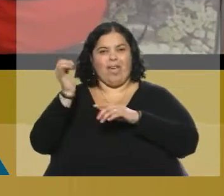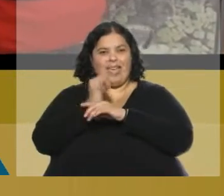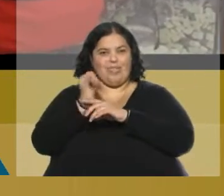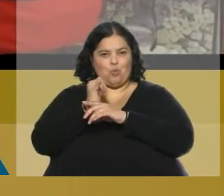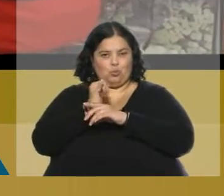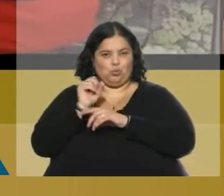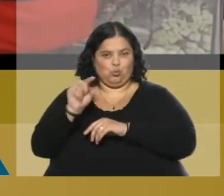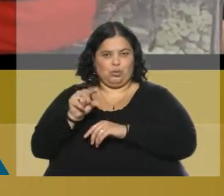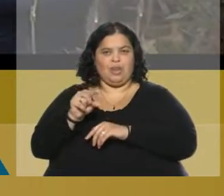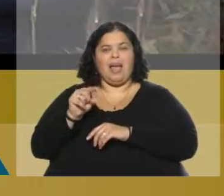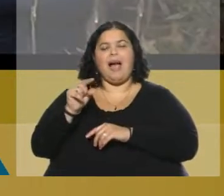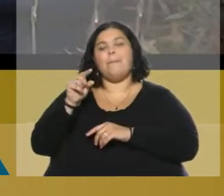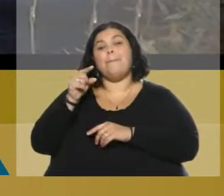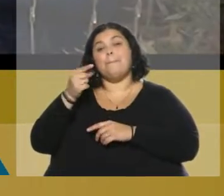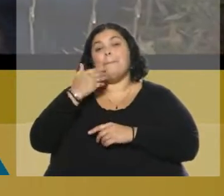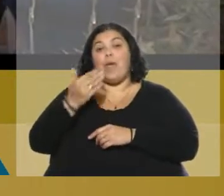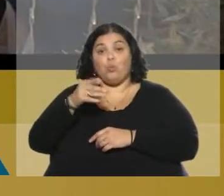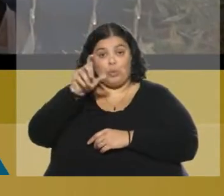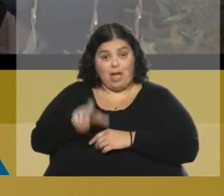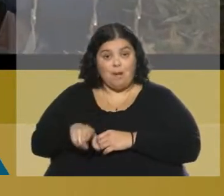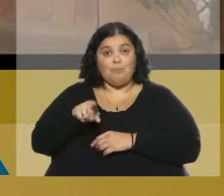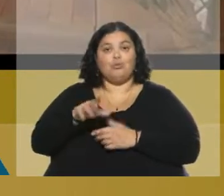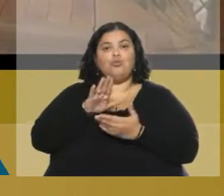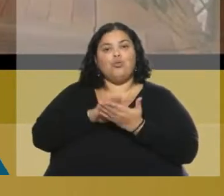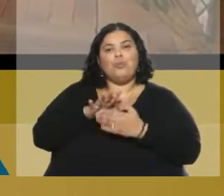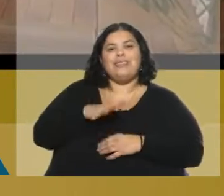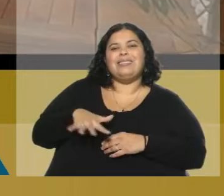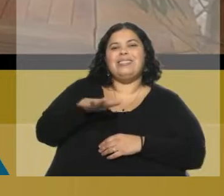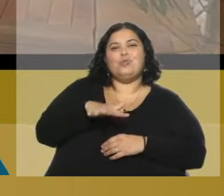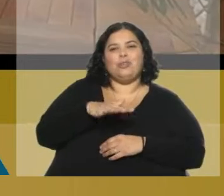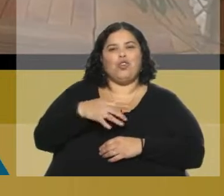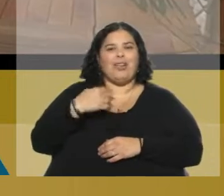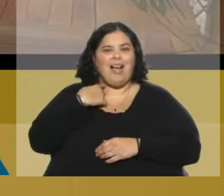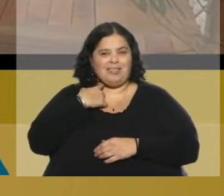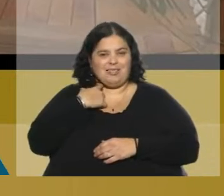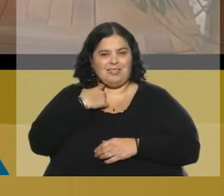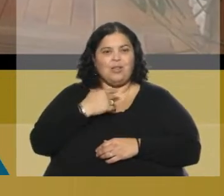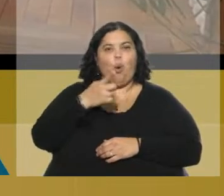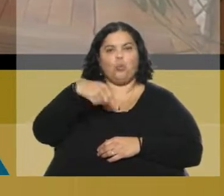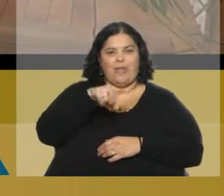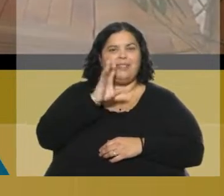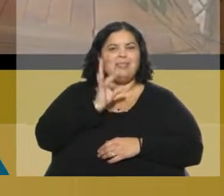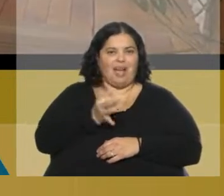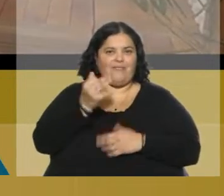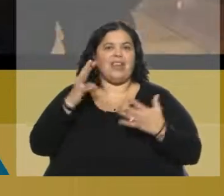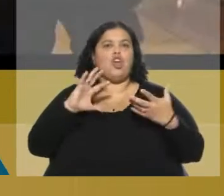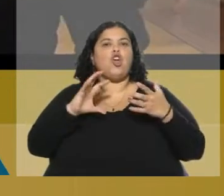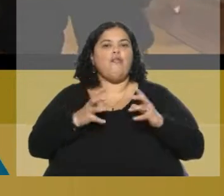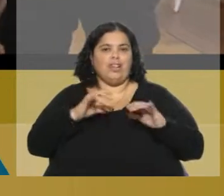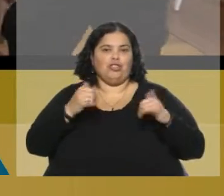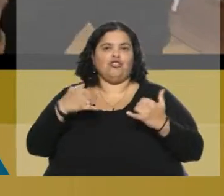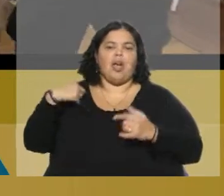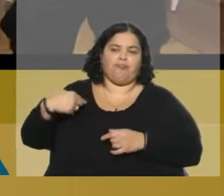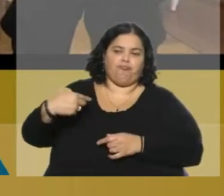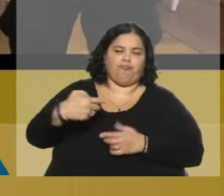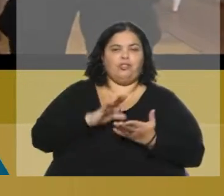Walter Berry, y fue consultado respecto a la situación del supergas. Ustedes saben que hay un conflicto que se viene desatando hace varios días